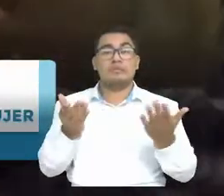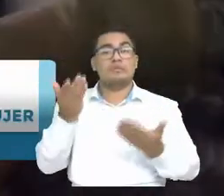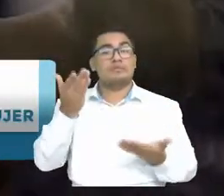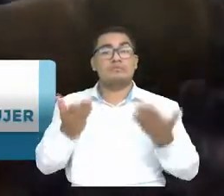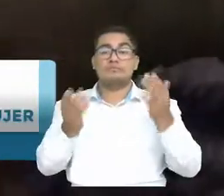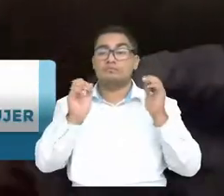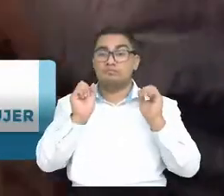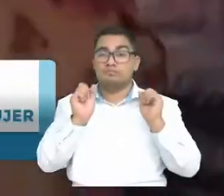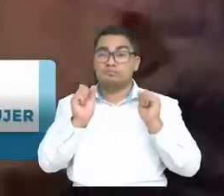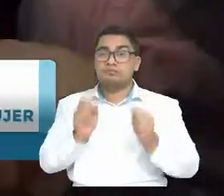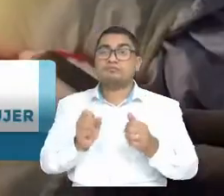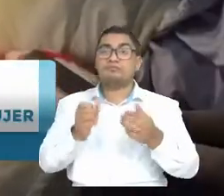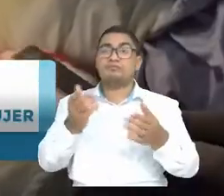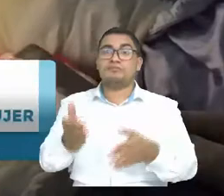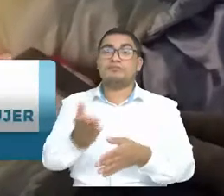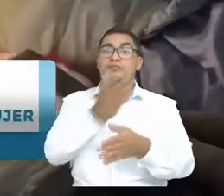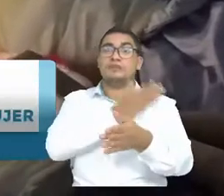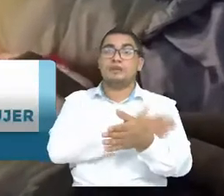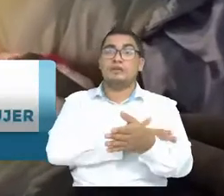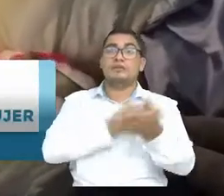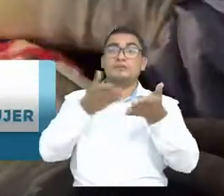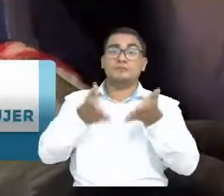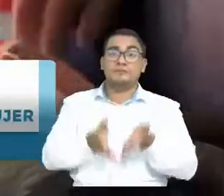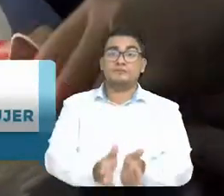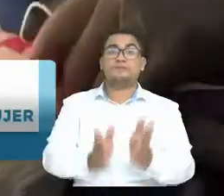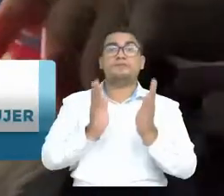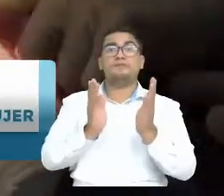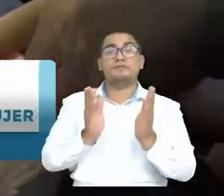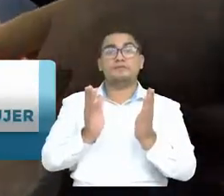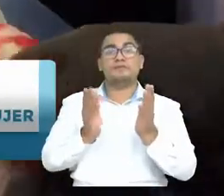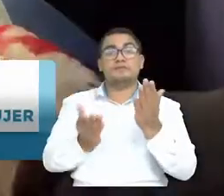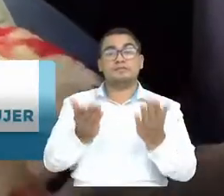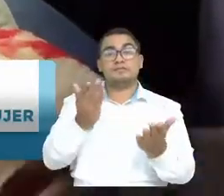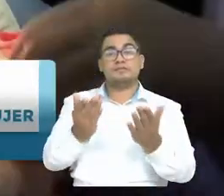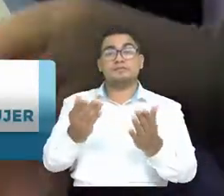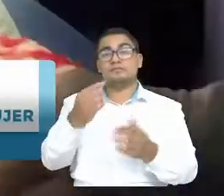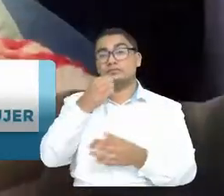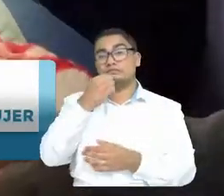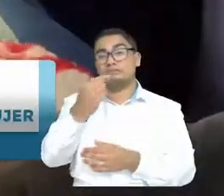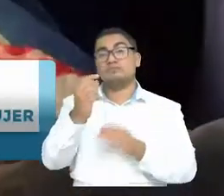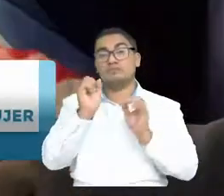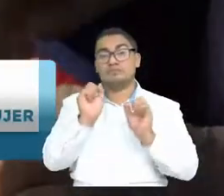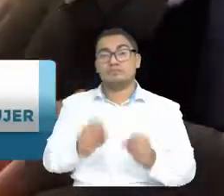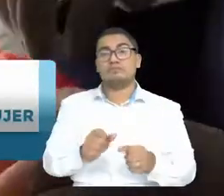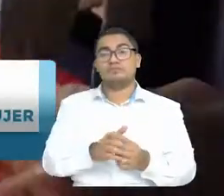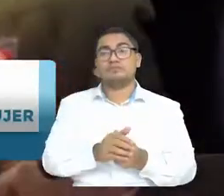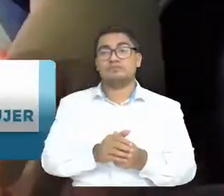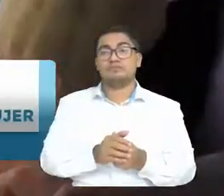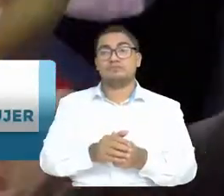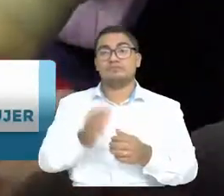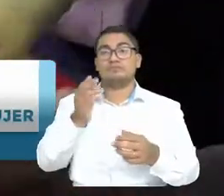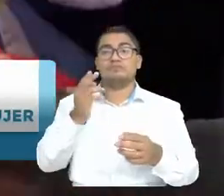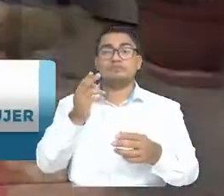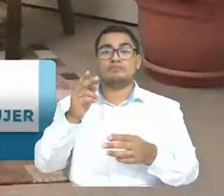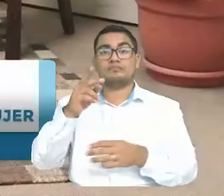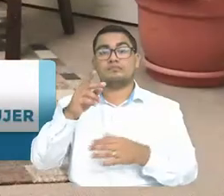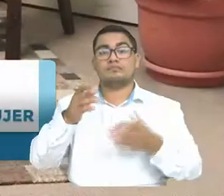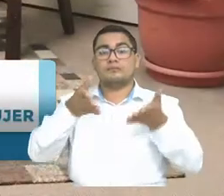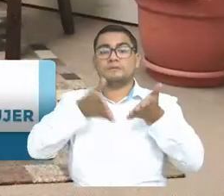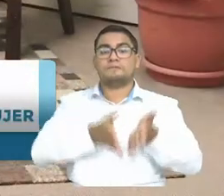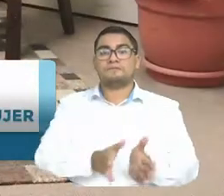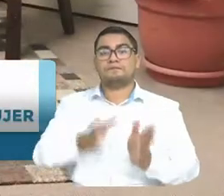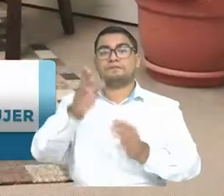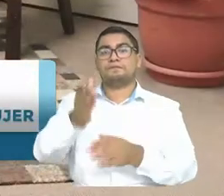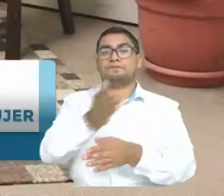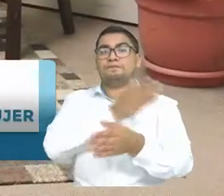posible o aborto o un parto prematuro. Amenaza de aborto, ¿verdad? Amenaza se le llama, de parto prematuro. De parto prematuro.